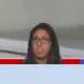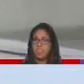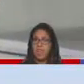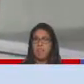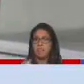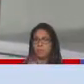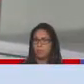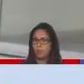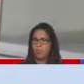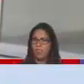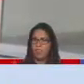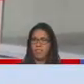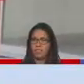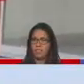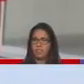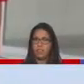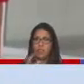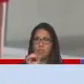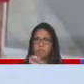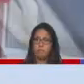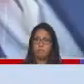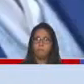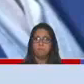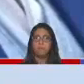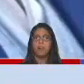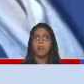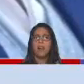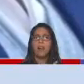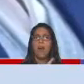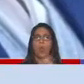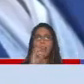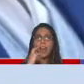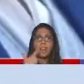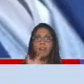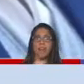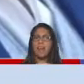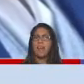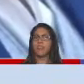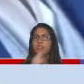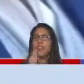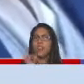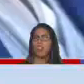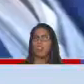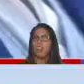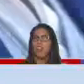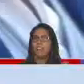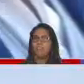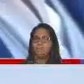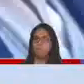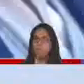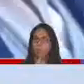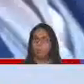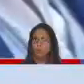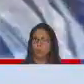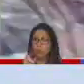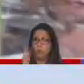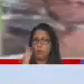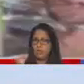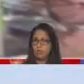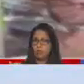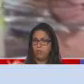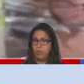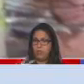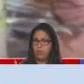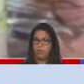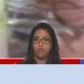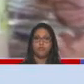que ha sido identificada Esos como Laudelina? pormenores ya le corresponden establecer a aquellos que están investigando. Lo que